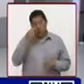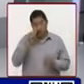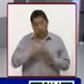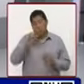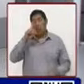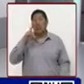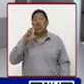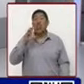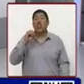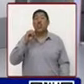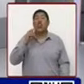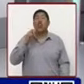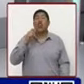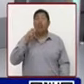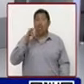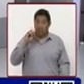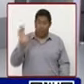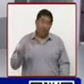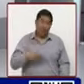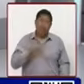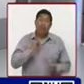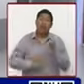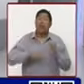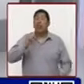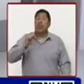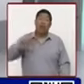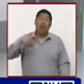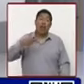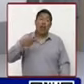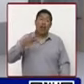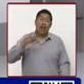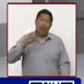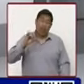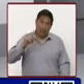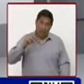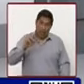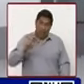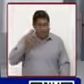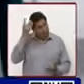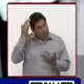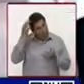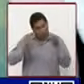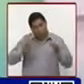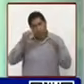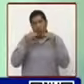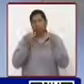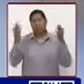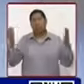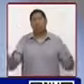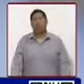Aguilar, quien está por ahora tras las rejas. Esperemos que sea justicia por la memoria de Ubaldina.